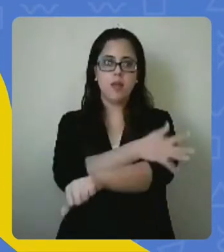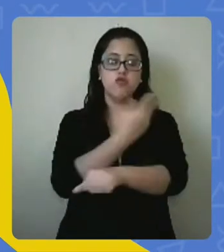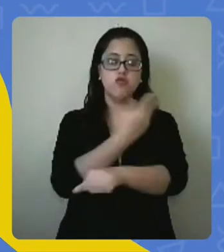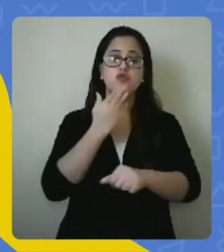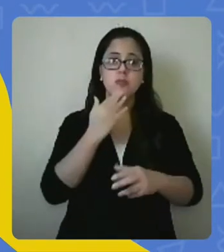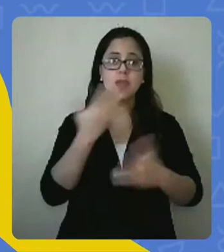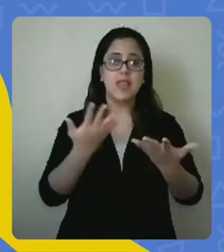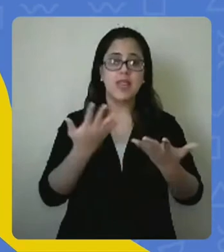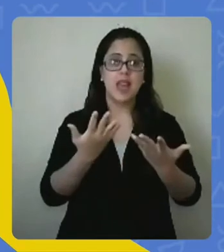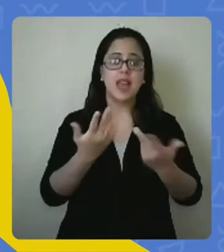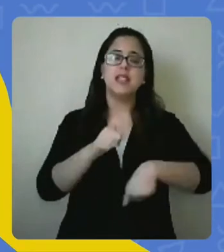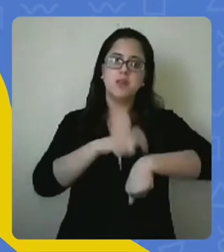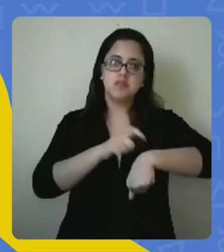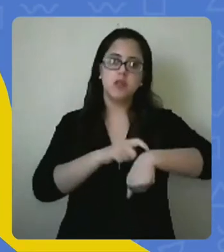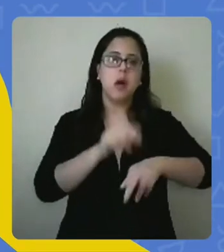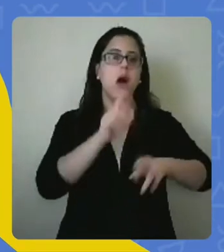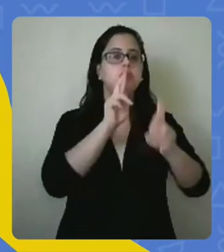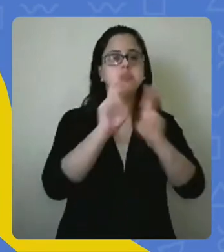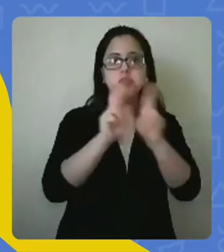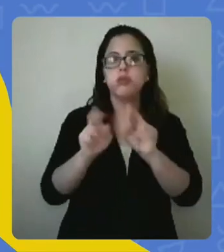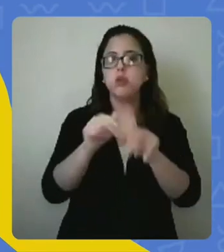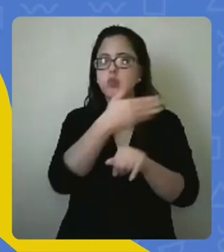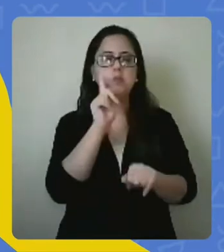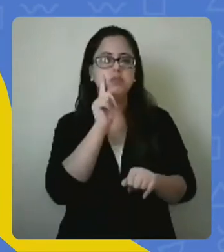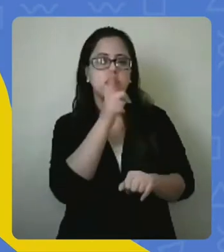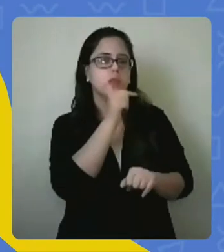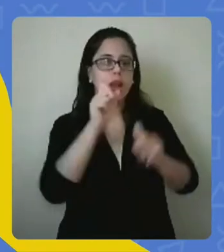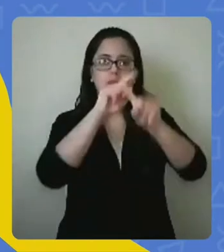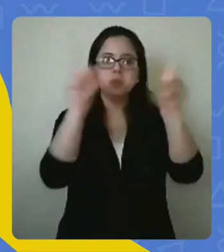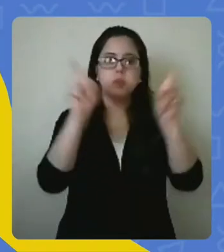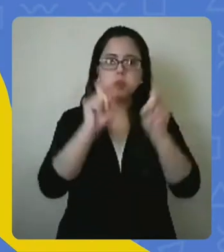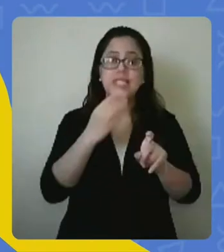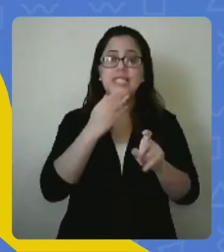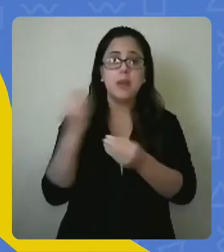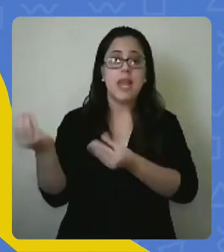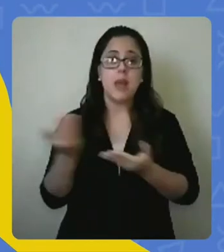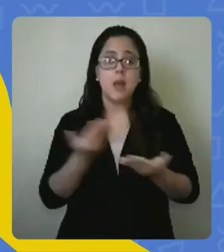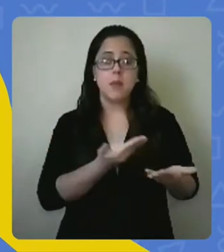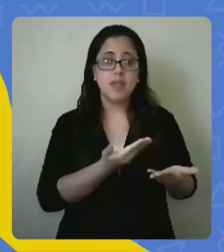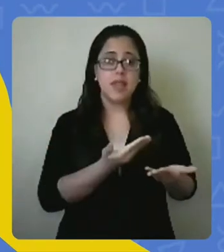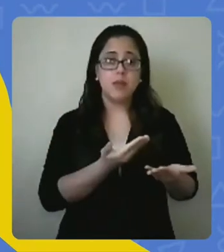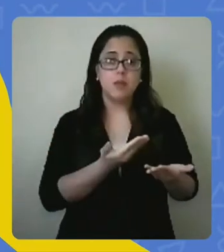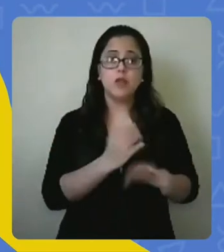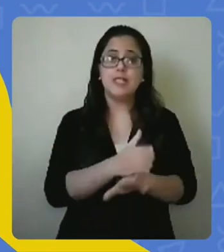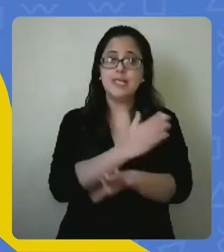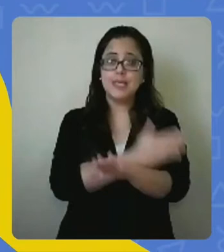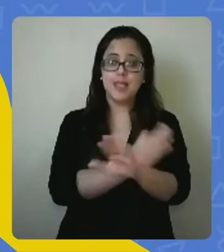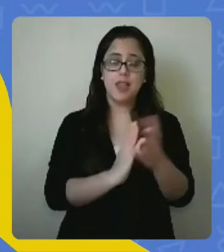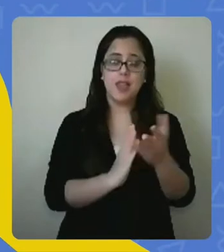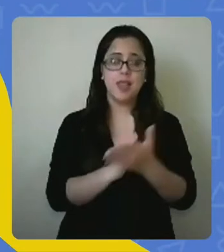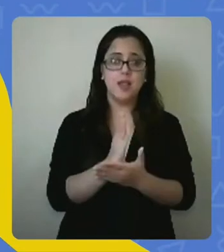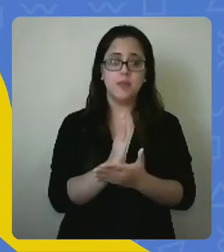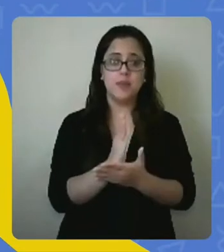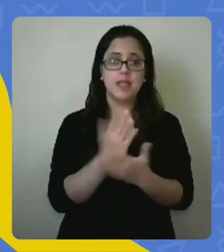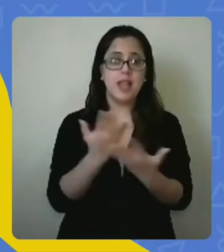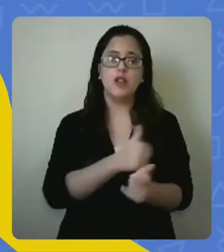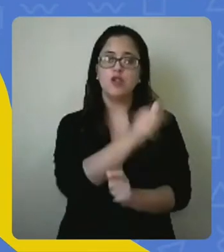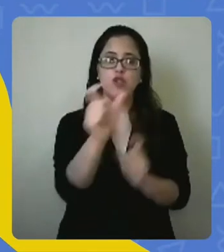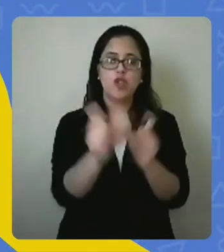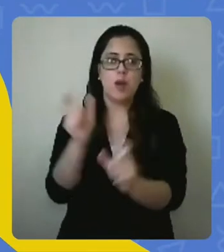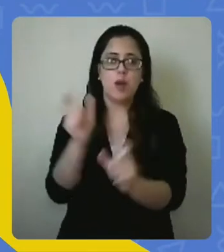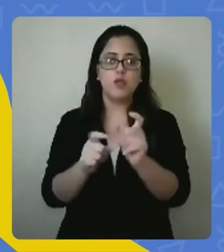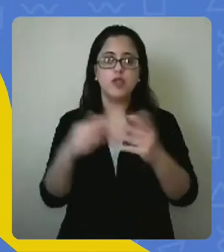para responder cada una de sus preguntas. Invitamos finalmente, antes de comenzar, a todas las personas a que